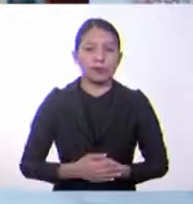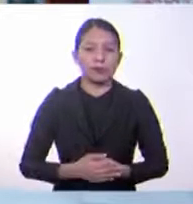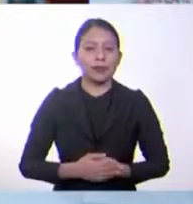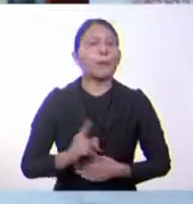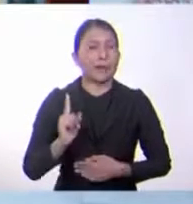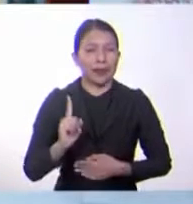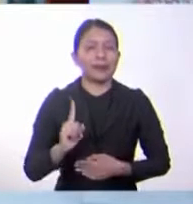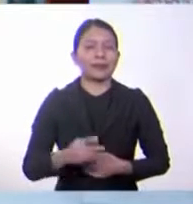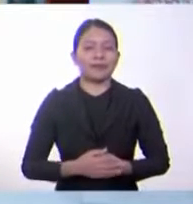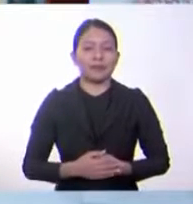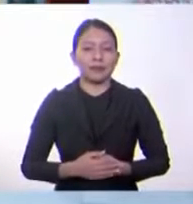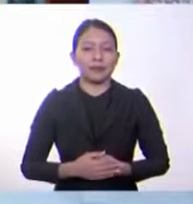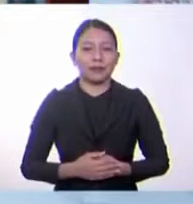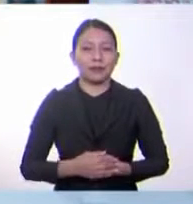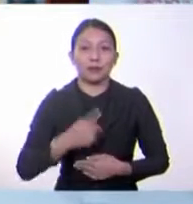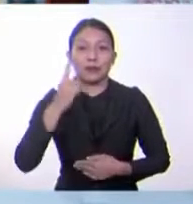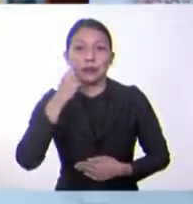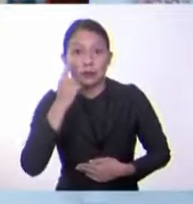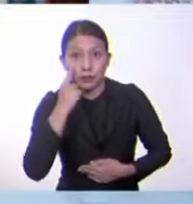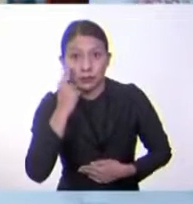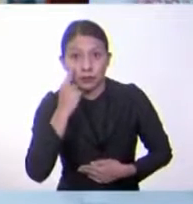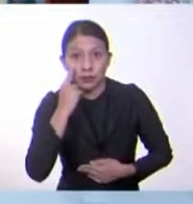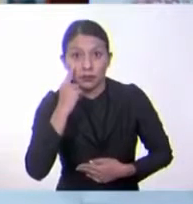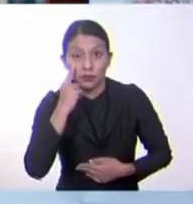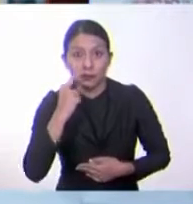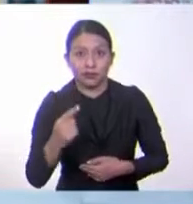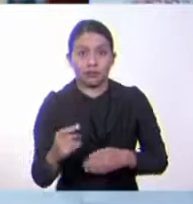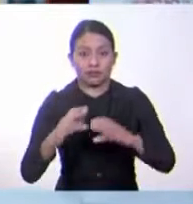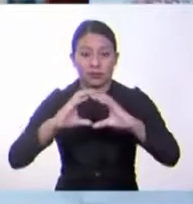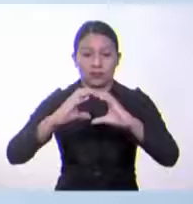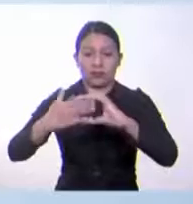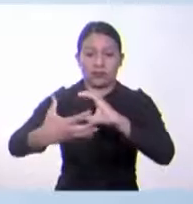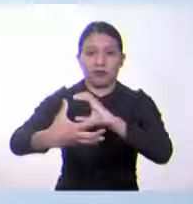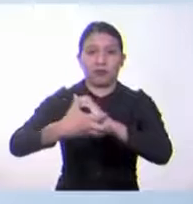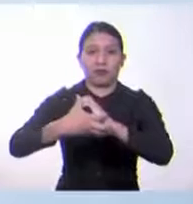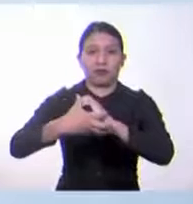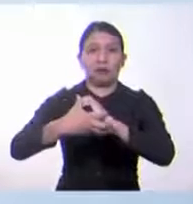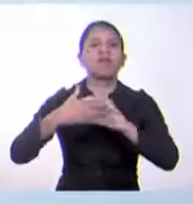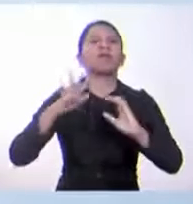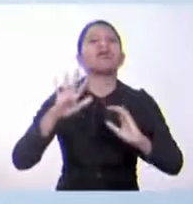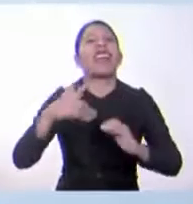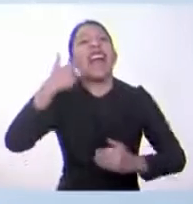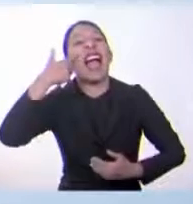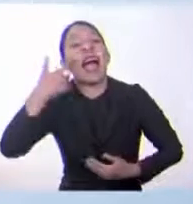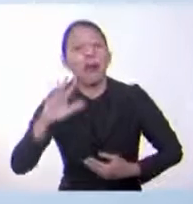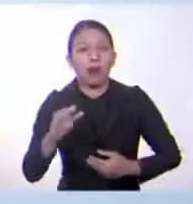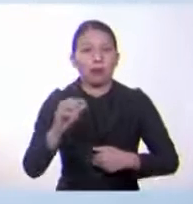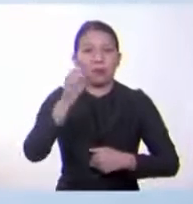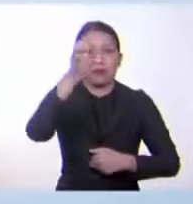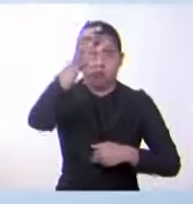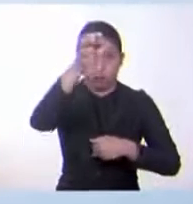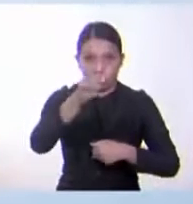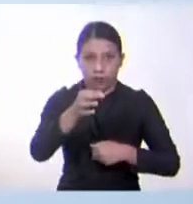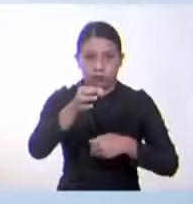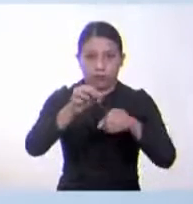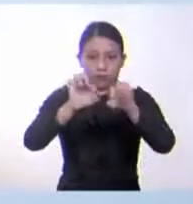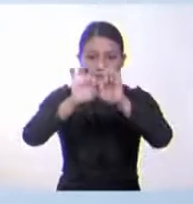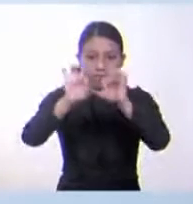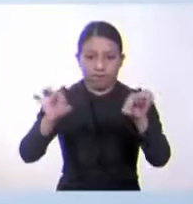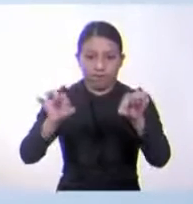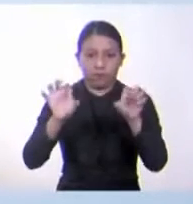Primero, la membrana de abajo representa nuestro diafragma. Las dos vejigas al interior de la